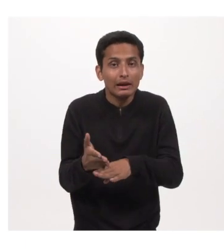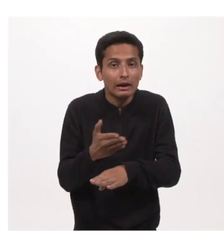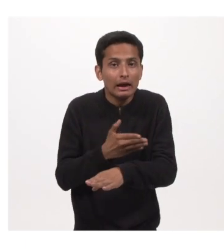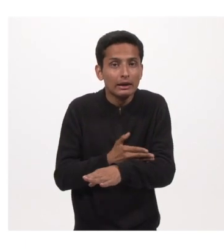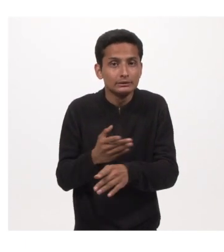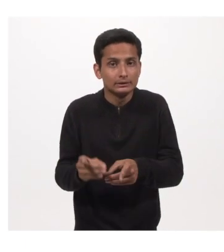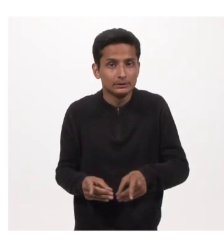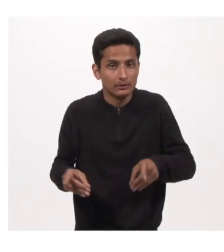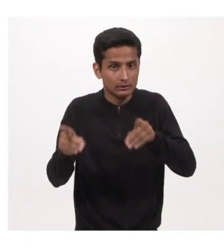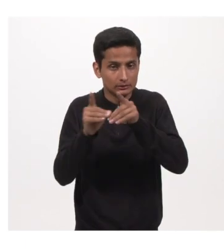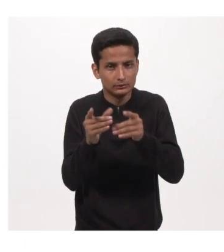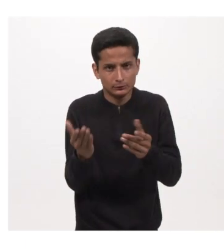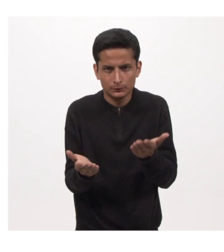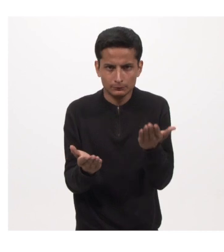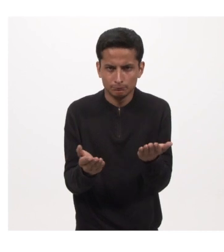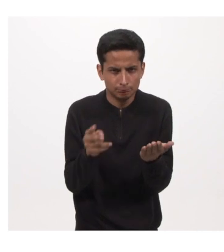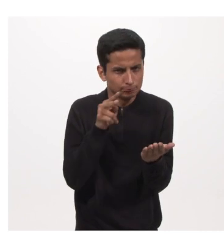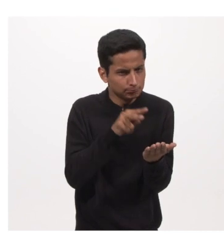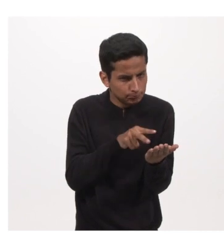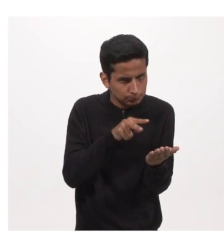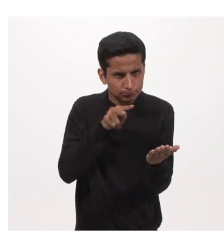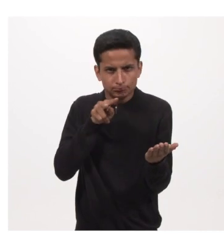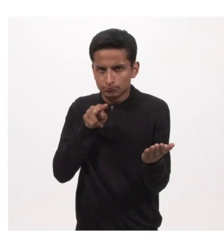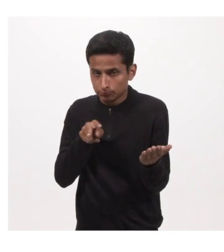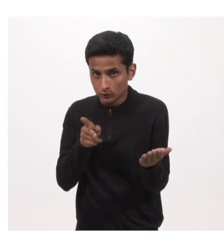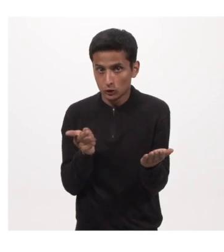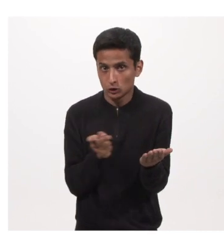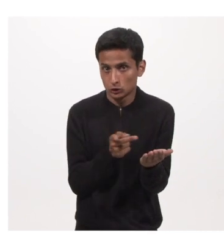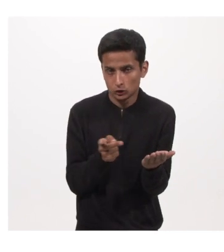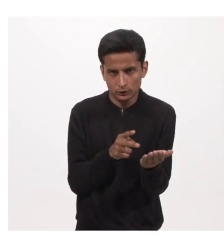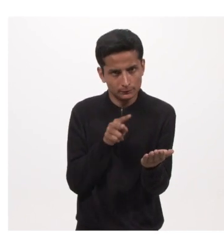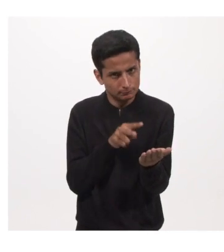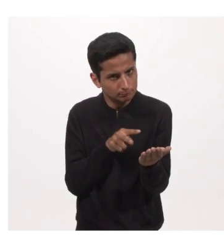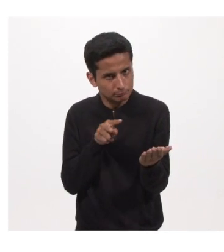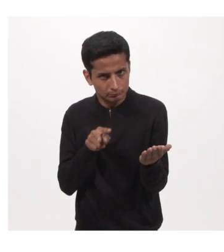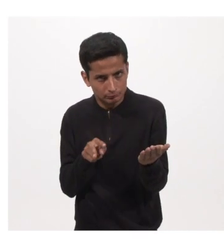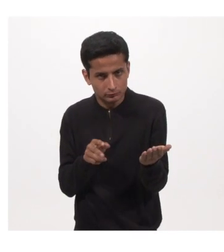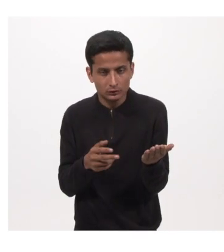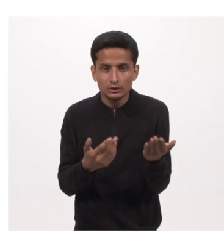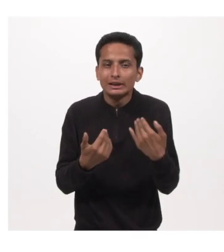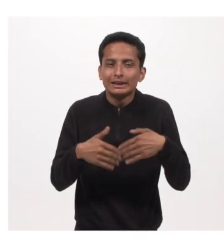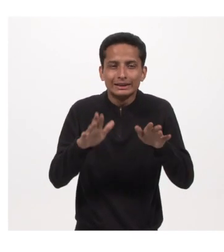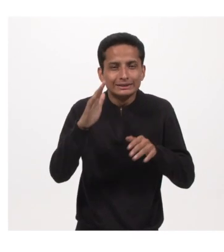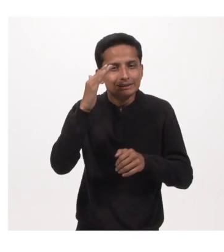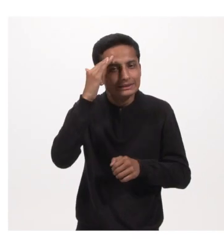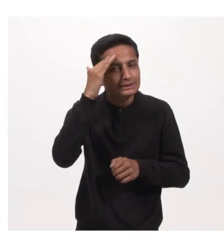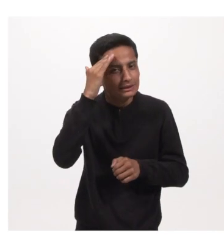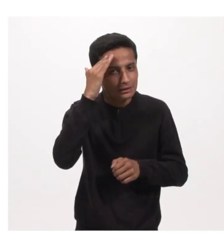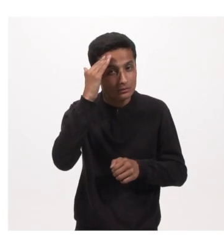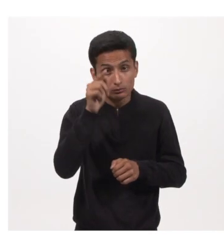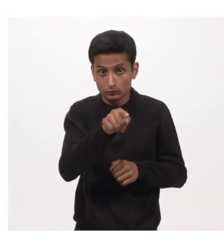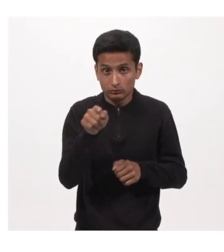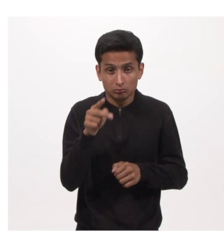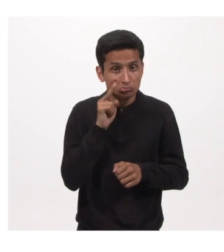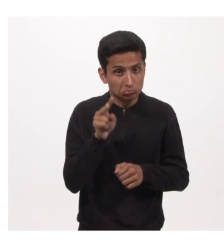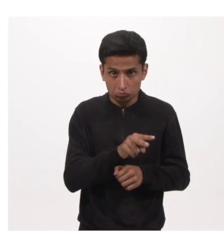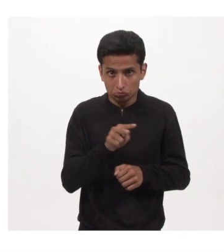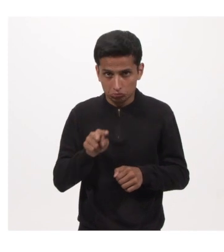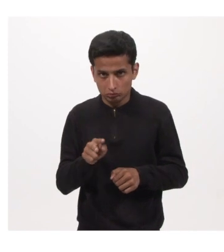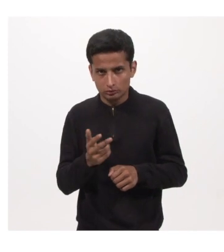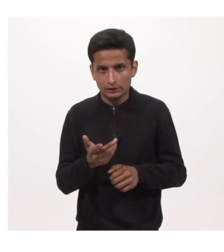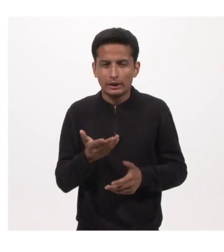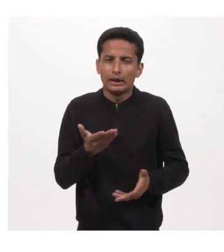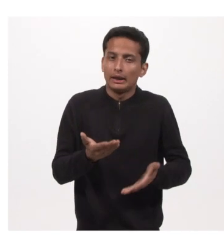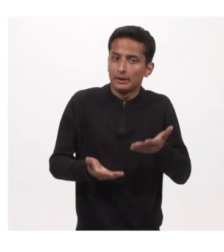de esto. Porque si hacen una comparación visual únicamente lógica, ustedes van a ver